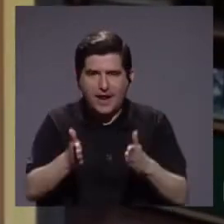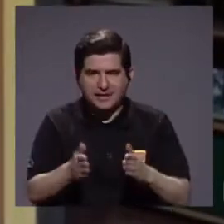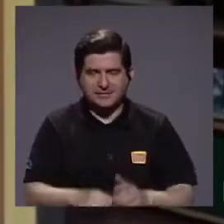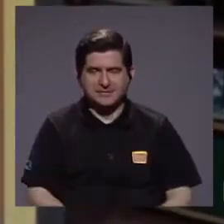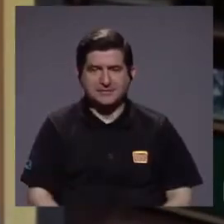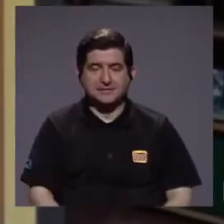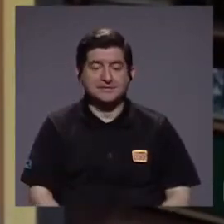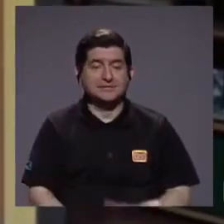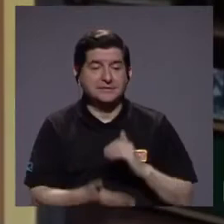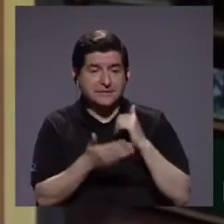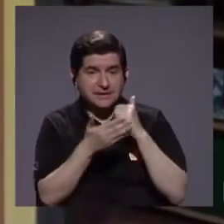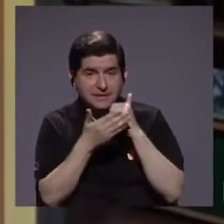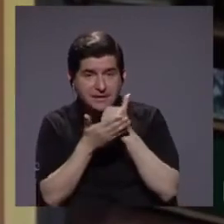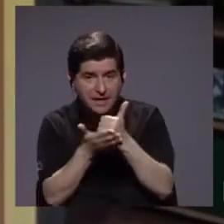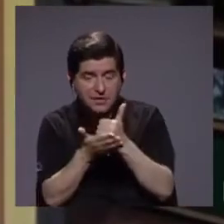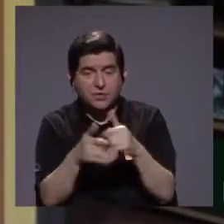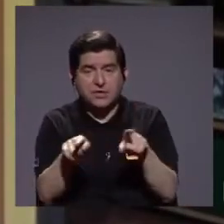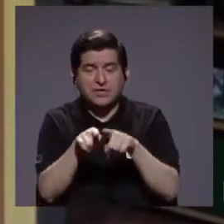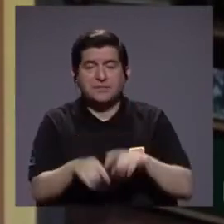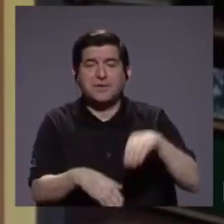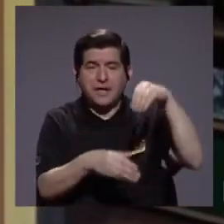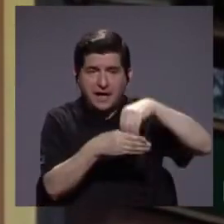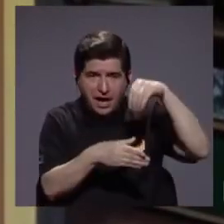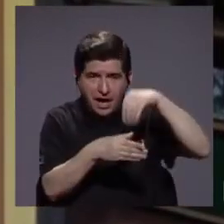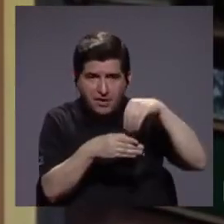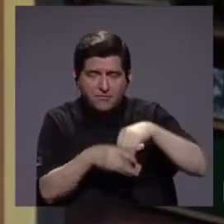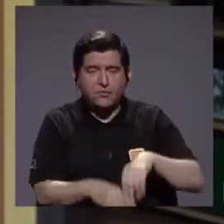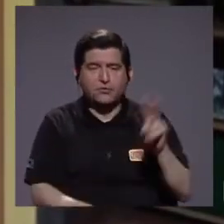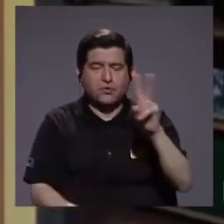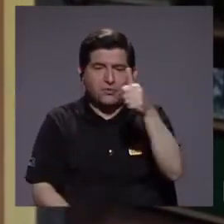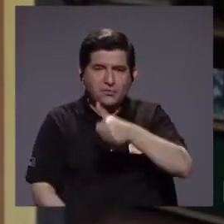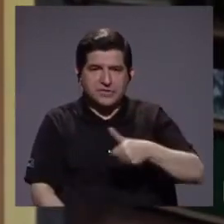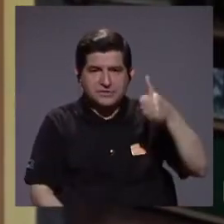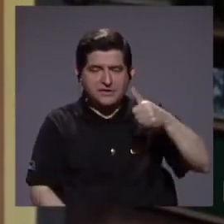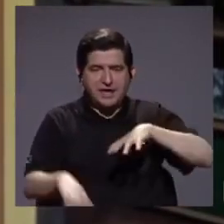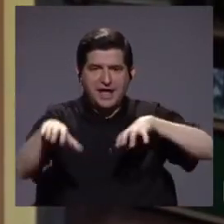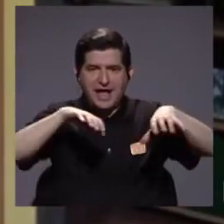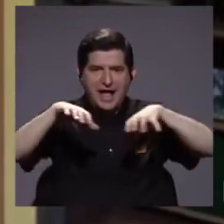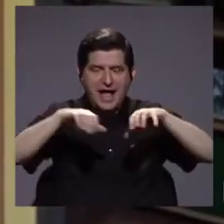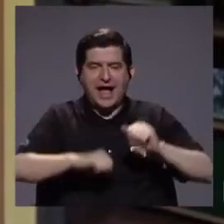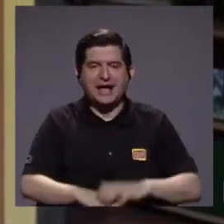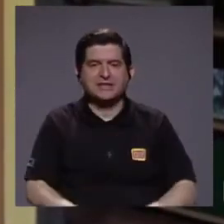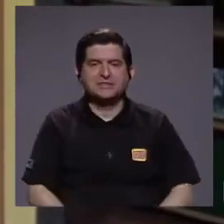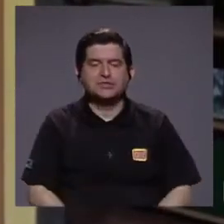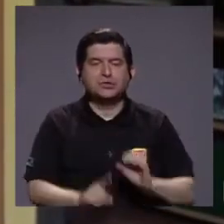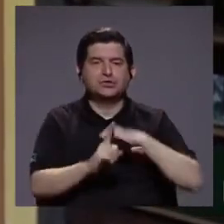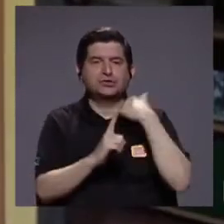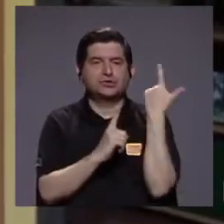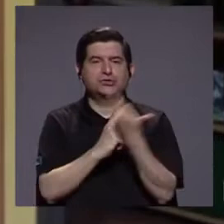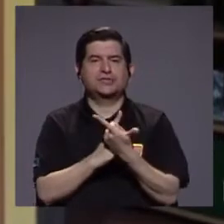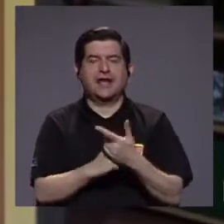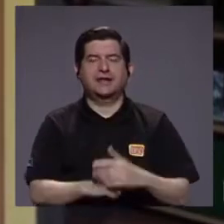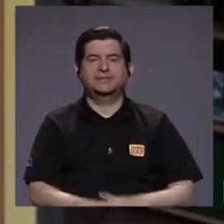y el apoyo a los fondos para la Vicerrectoría de Acción Social.